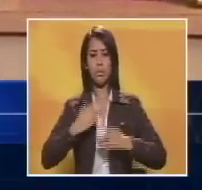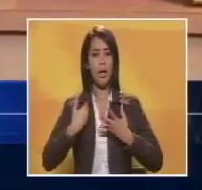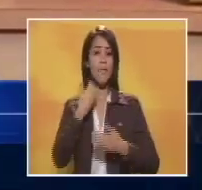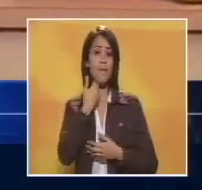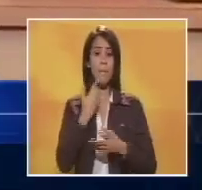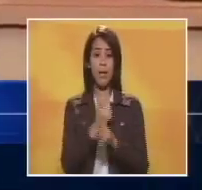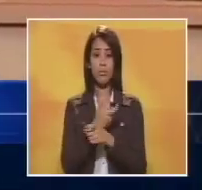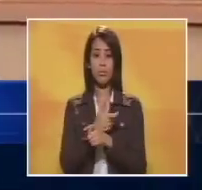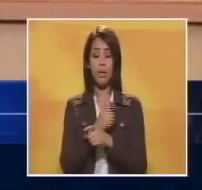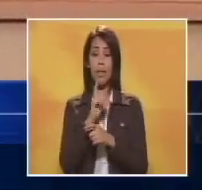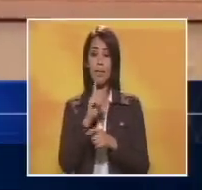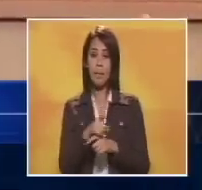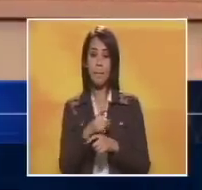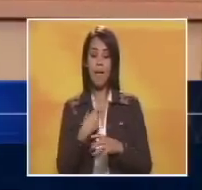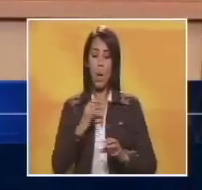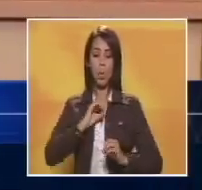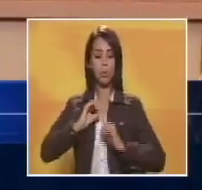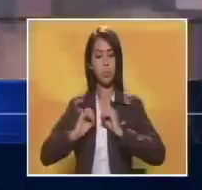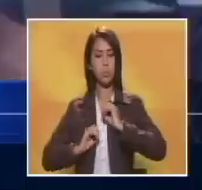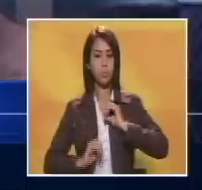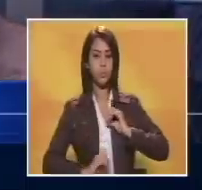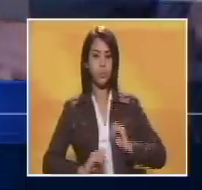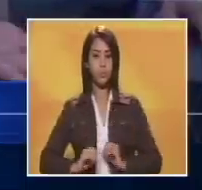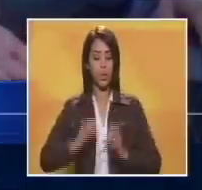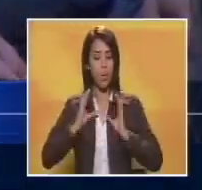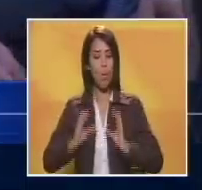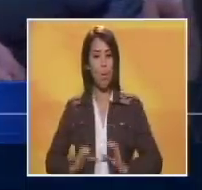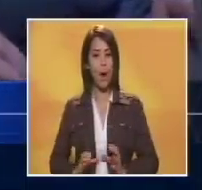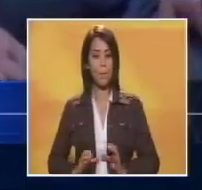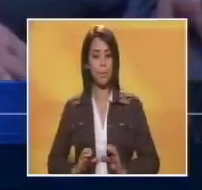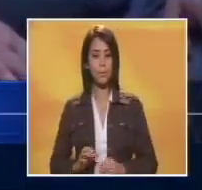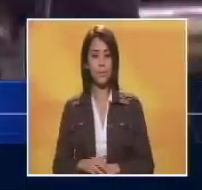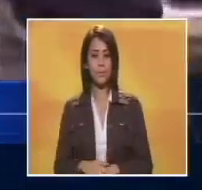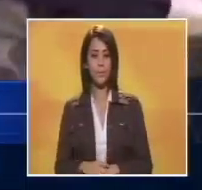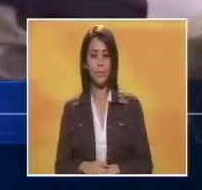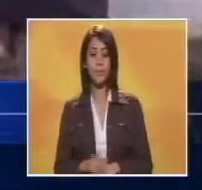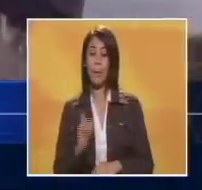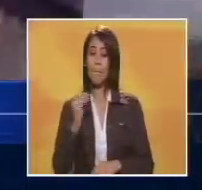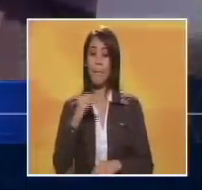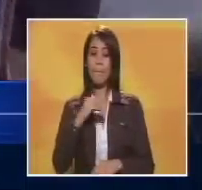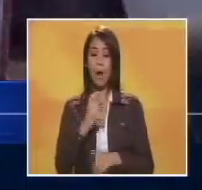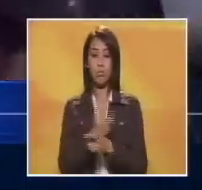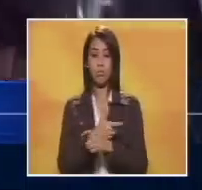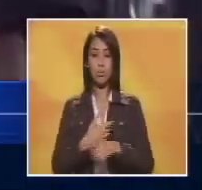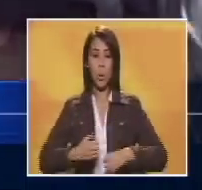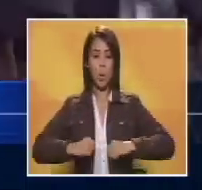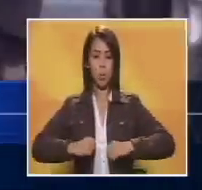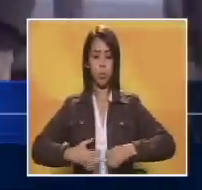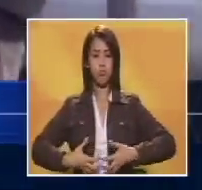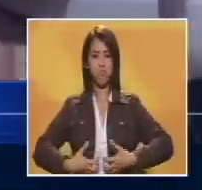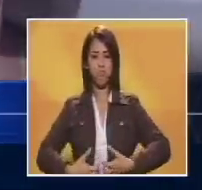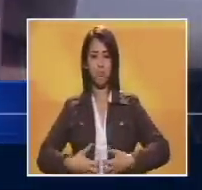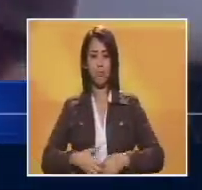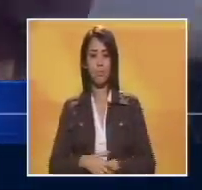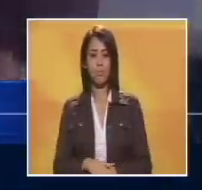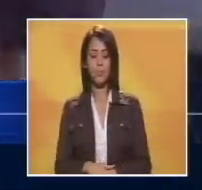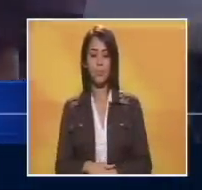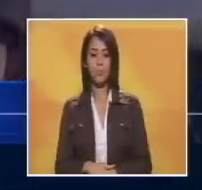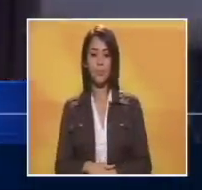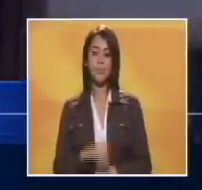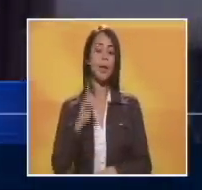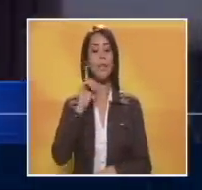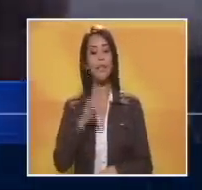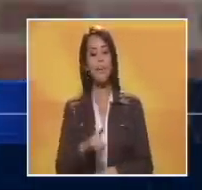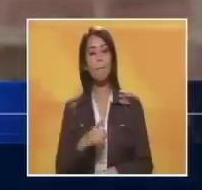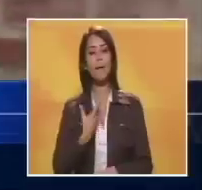la producción de estrógeno. Y hay muchos cánceres receptivos al estrógeno. Y la grasa también aumenta la producción de insulina y la